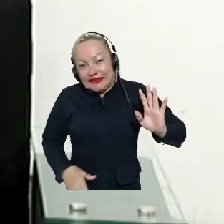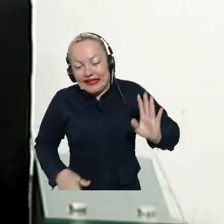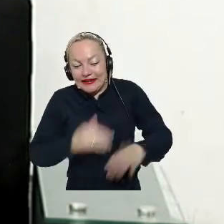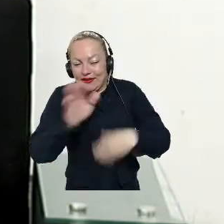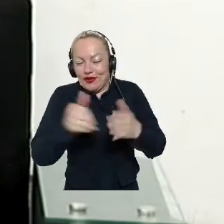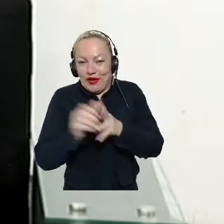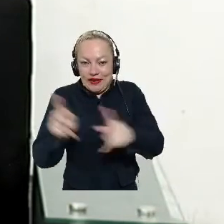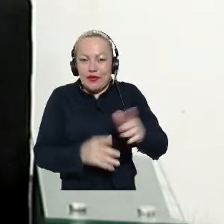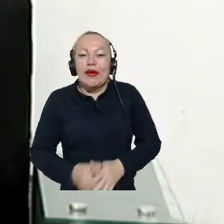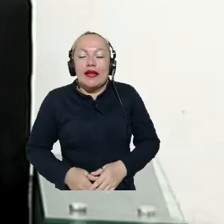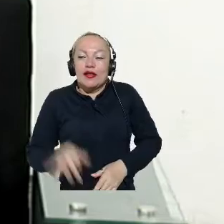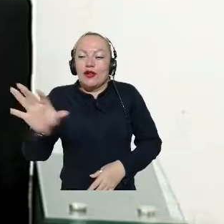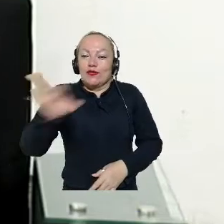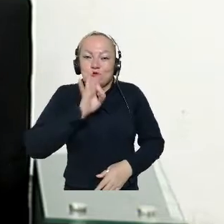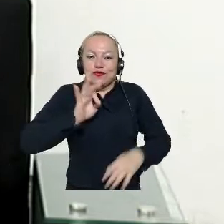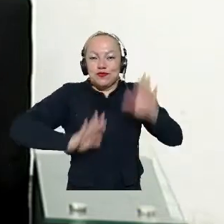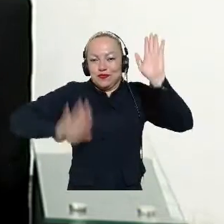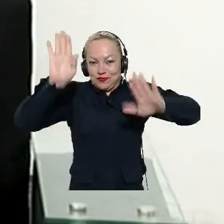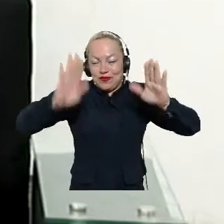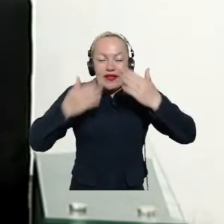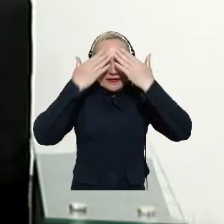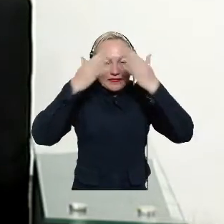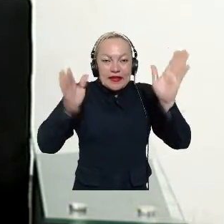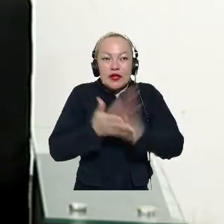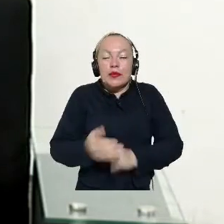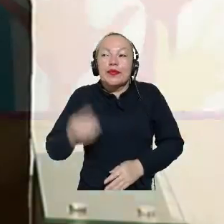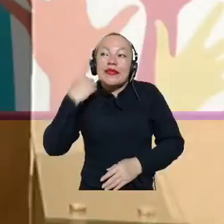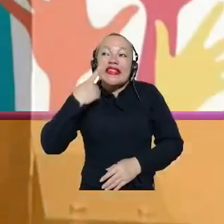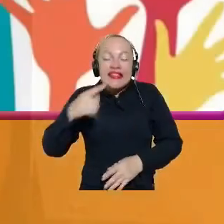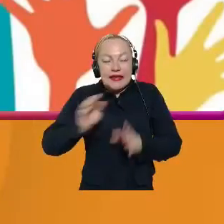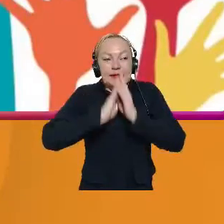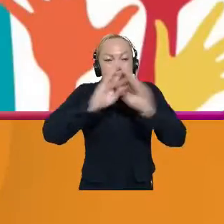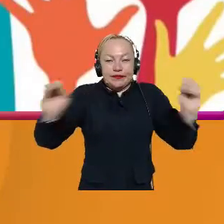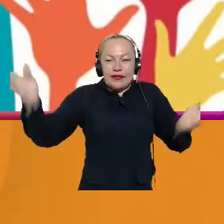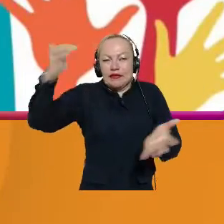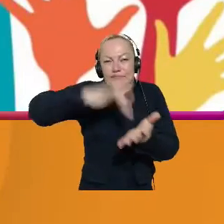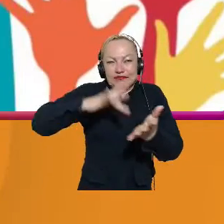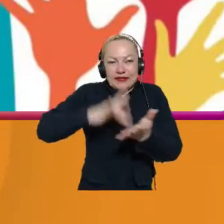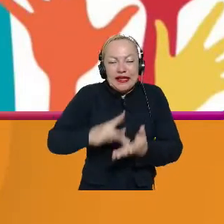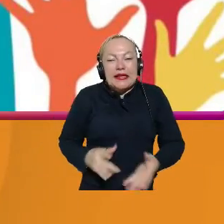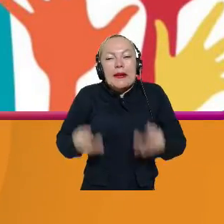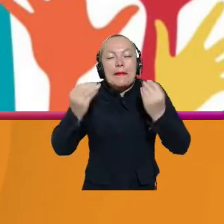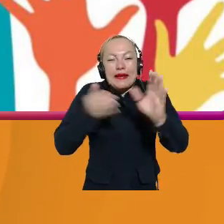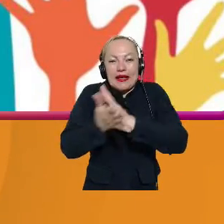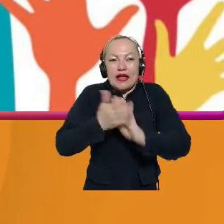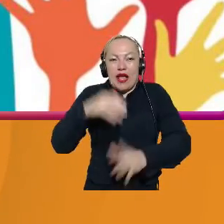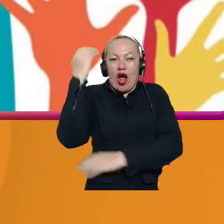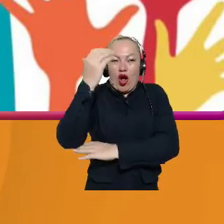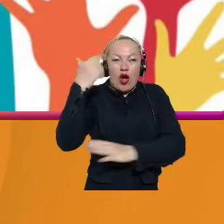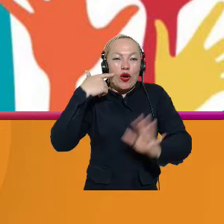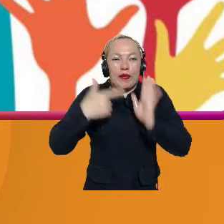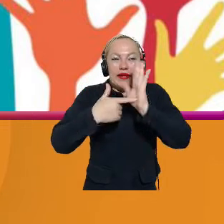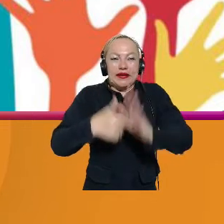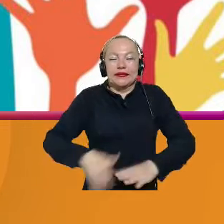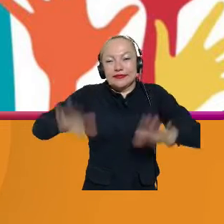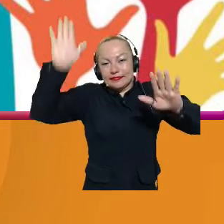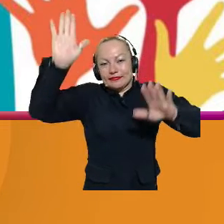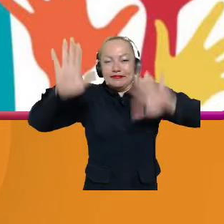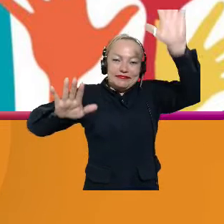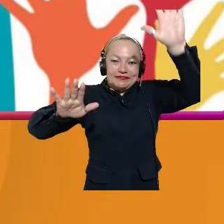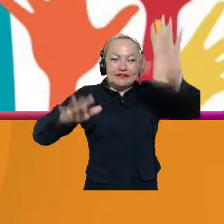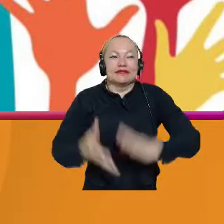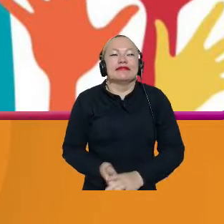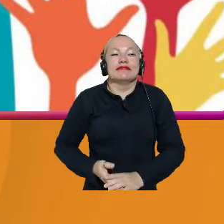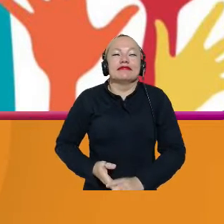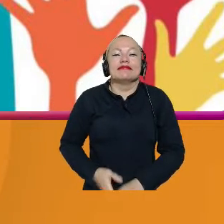hora de elegir democracia. Día en que se busca fomentar la participación democrática en Colombia. Ahí está, la manito arriba, listo.